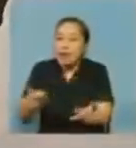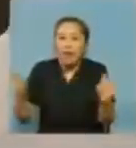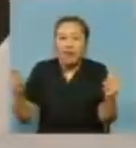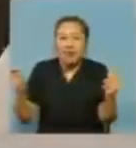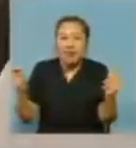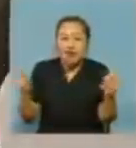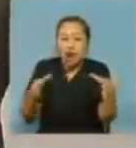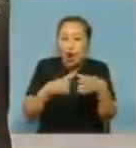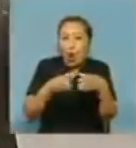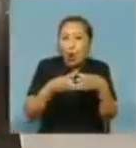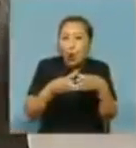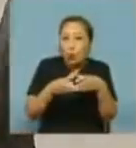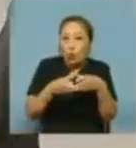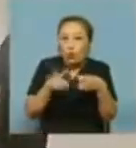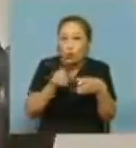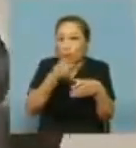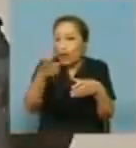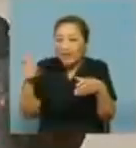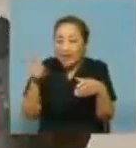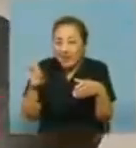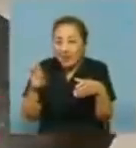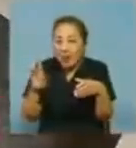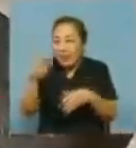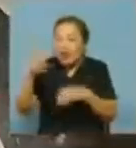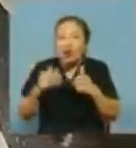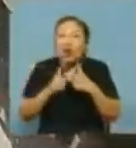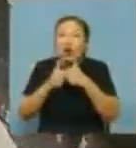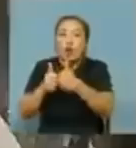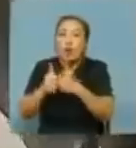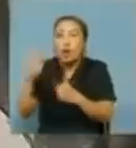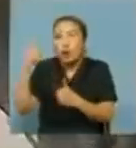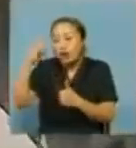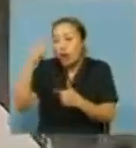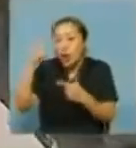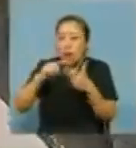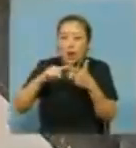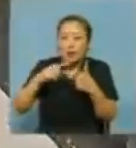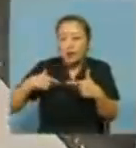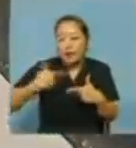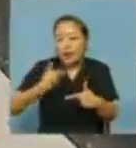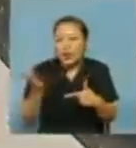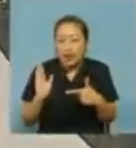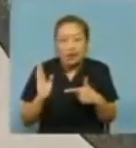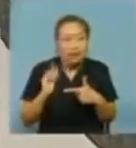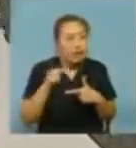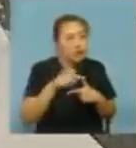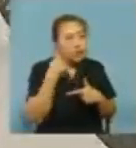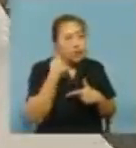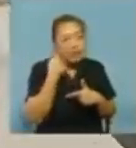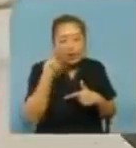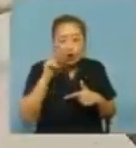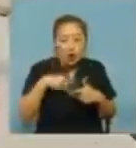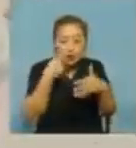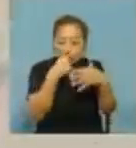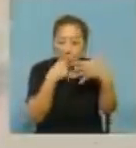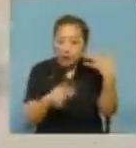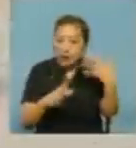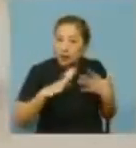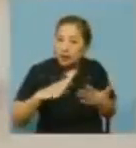instituciones públicas, no están. Yo me pongo a pensar que, bueno, vos estás notando todos estos